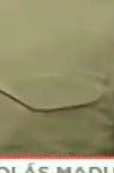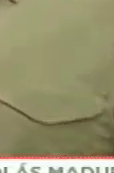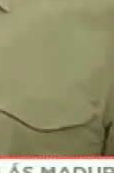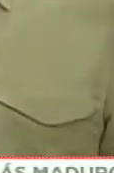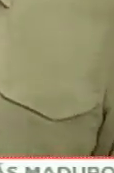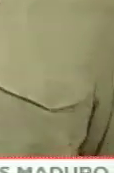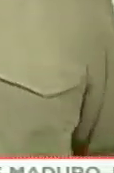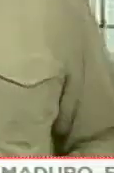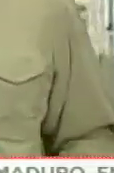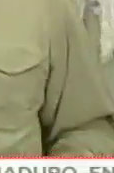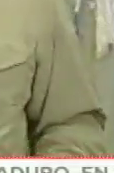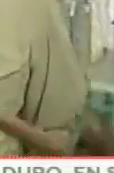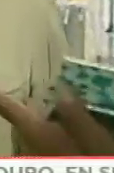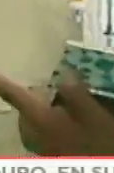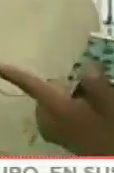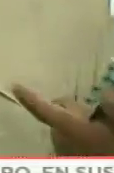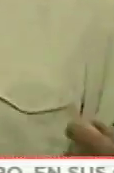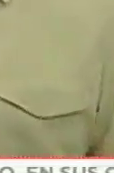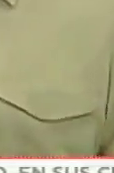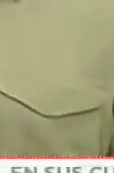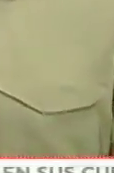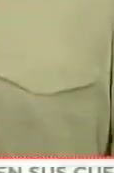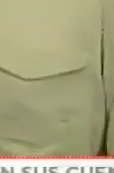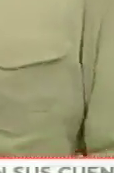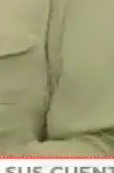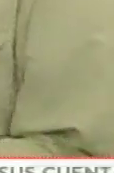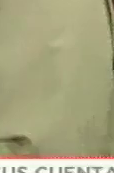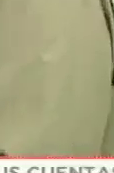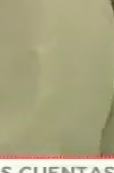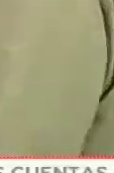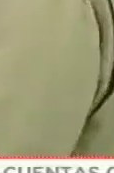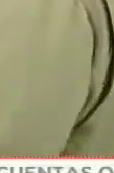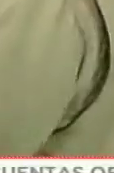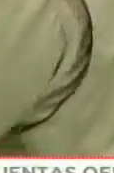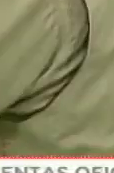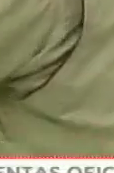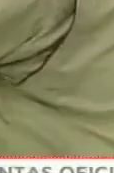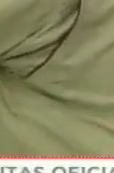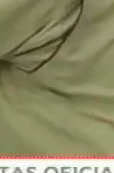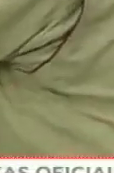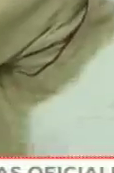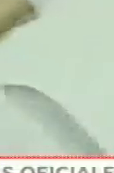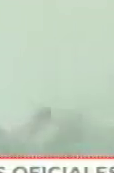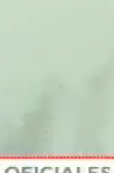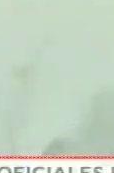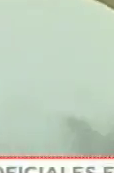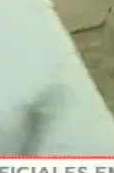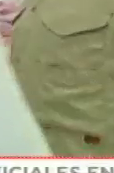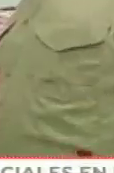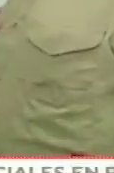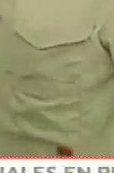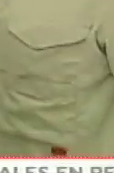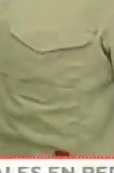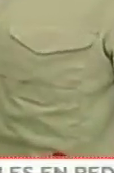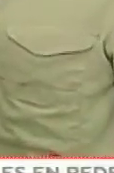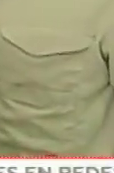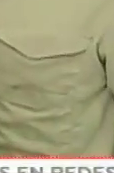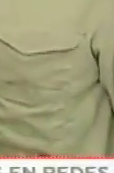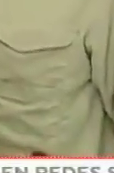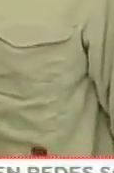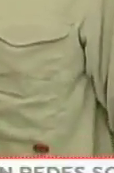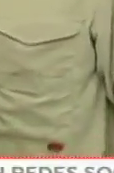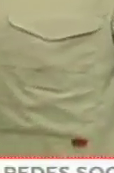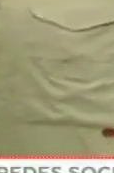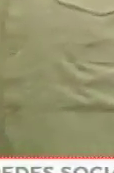ya monoproductor, abrirse a otros espacios, crear riqueza y formar parte de lo que es el